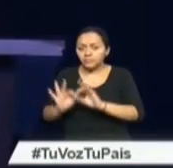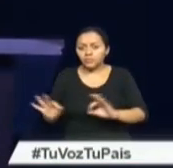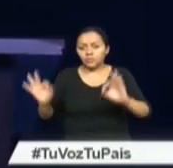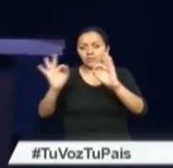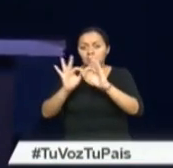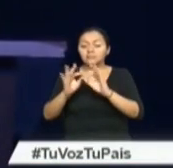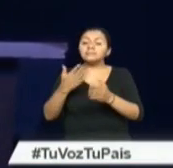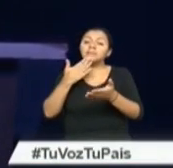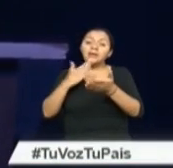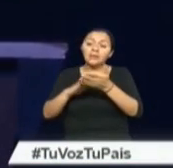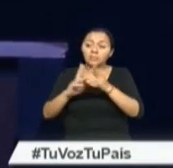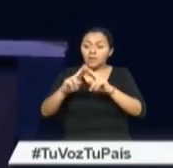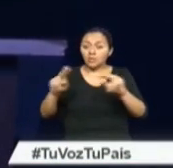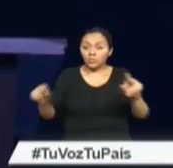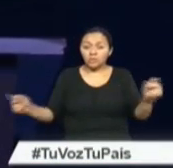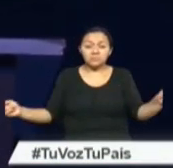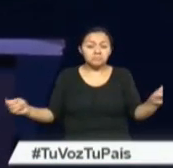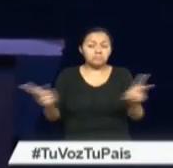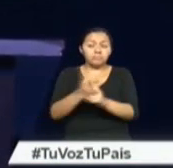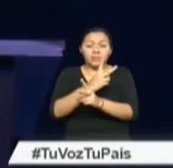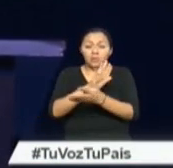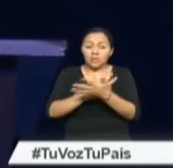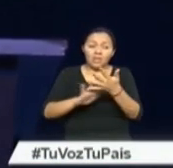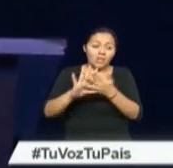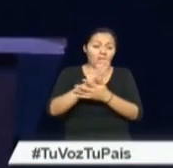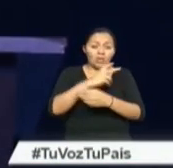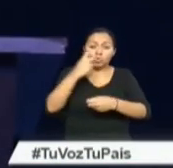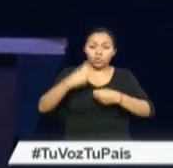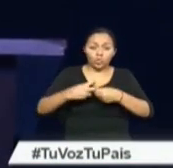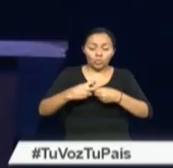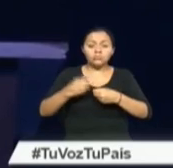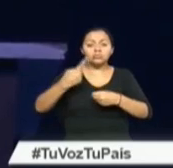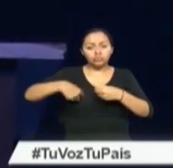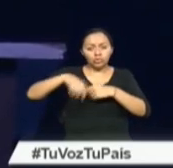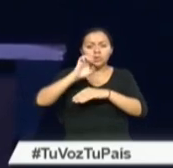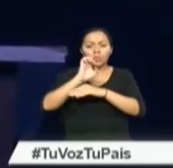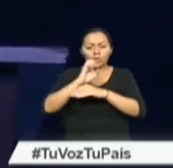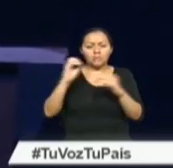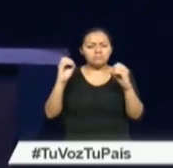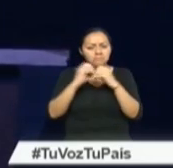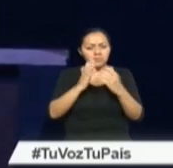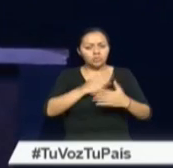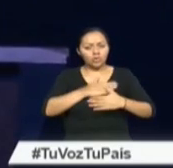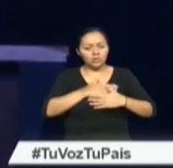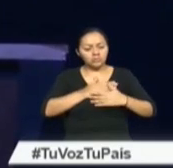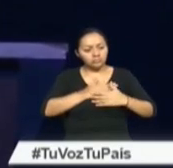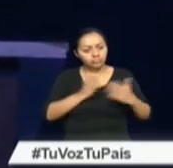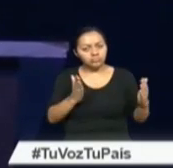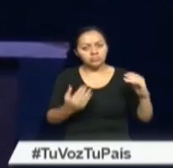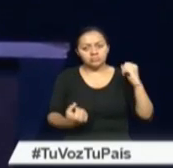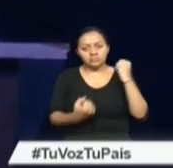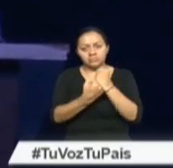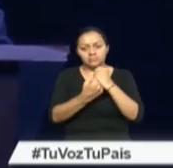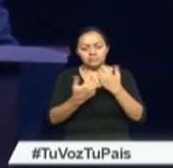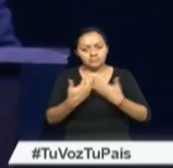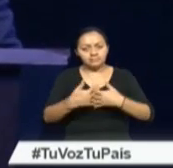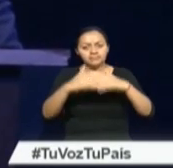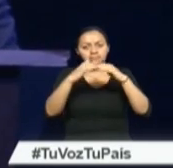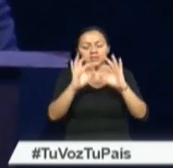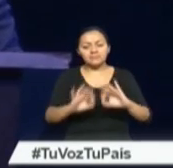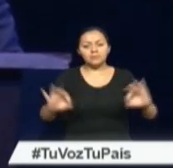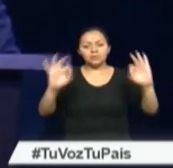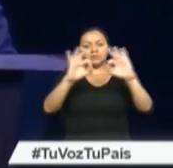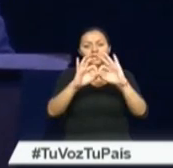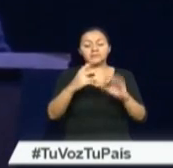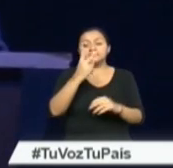la tragedia, más grande fue la voluntad de nuestro pueblo para salir adelante. Demostramos que